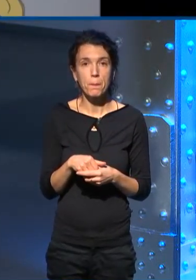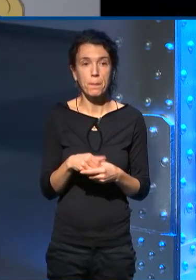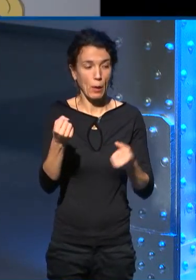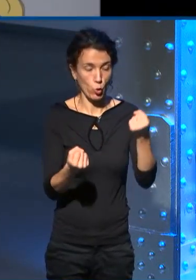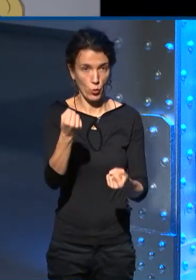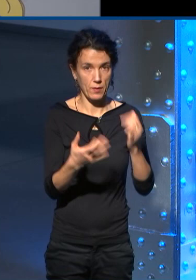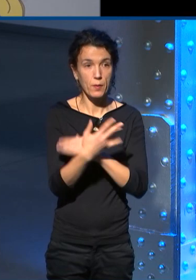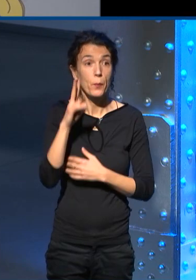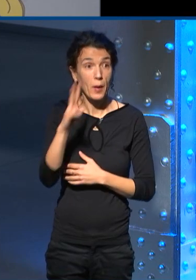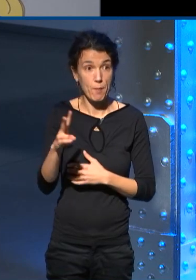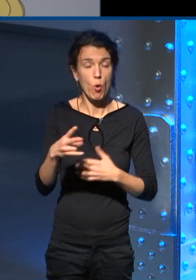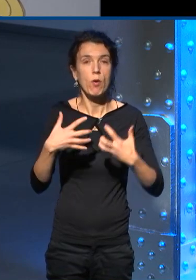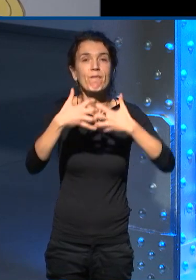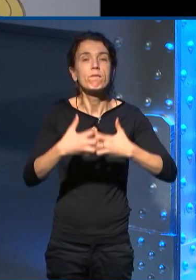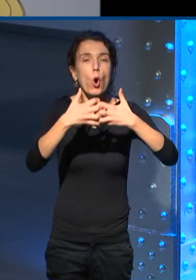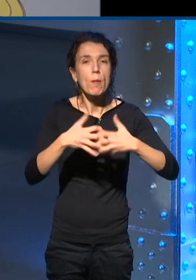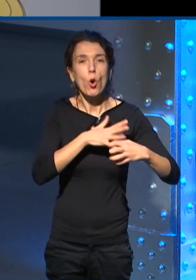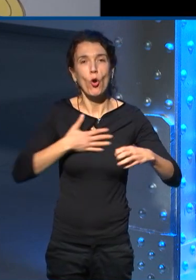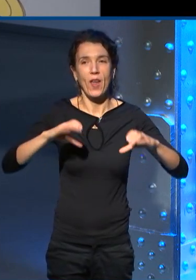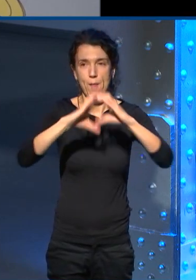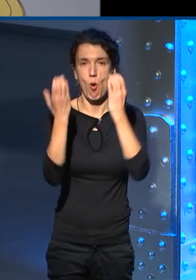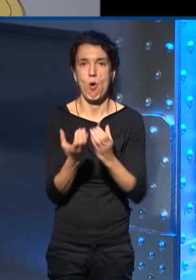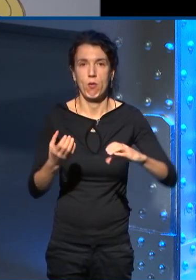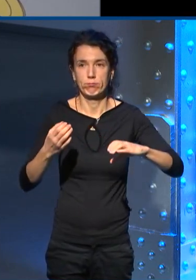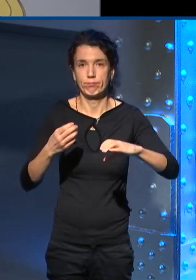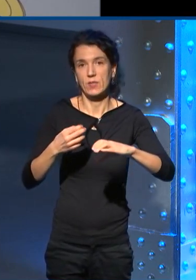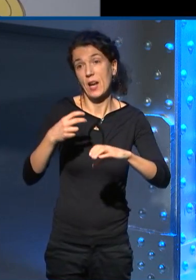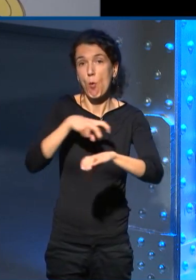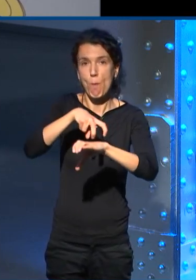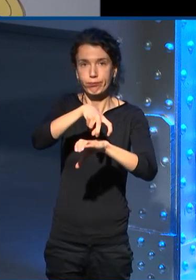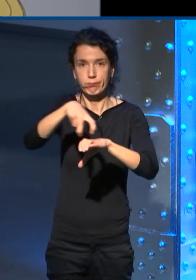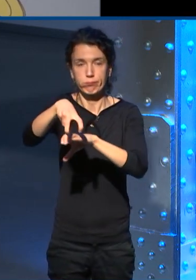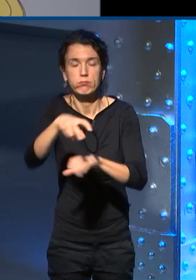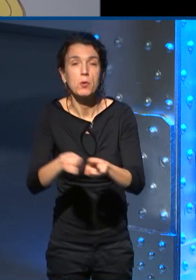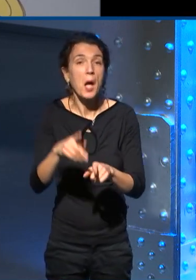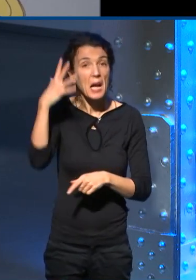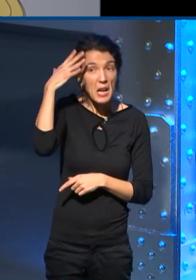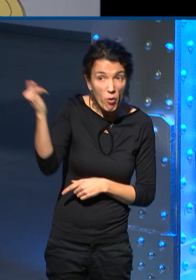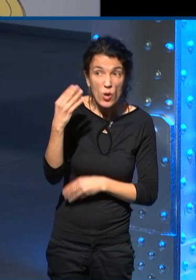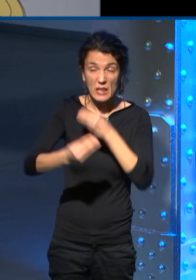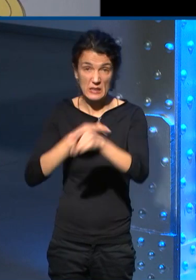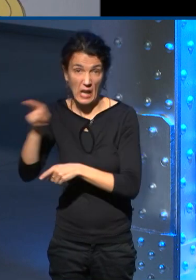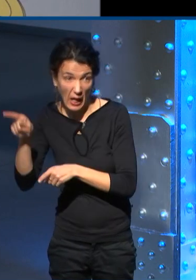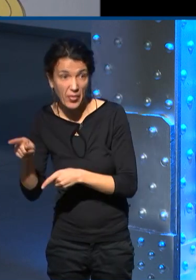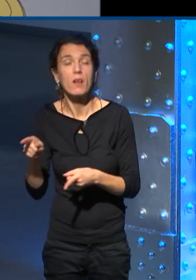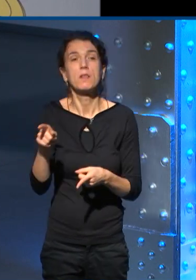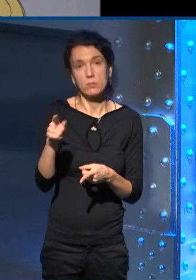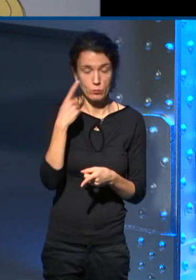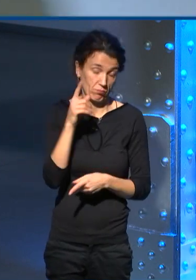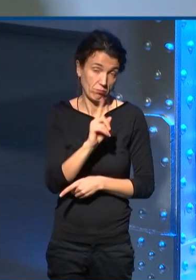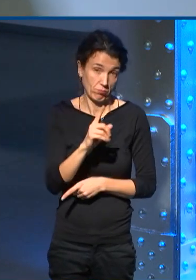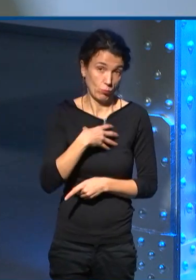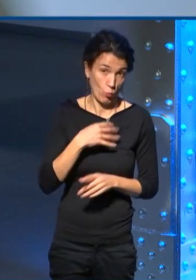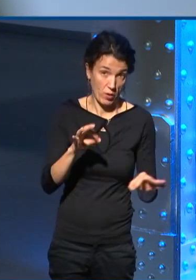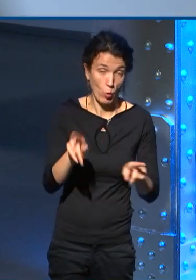Tenemos nuestro rover y queremos moverlo sobre Marte. Alguno pensará, bueno, pues habrá alguien en California, que es donde se hace, con un joystick. No, evidentemente no,